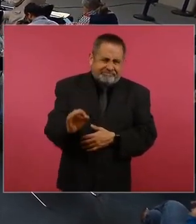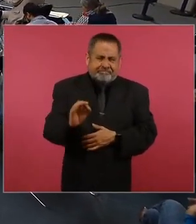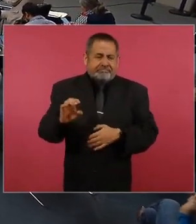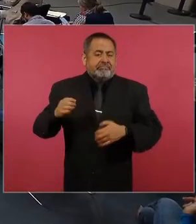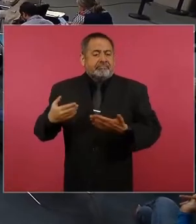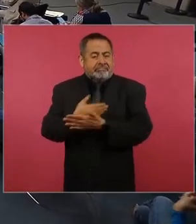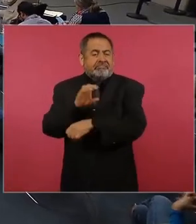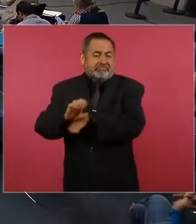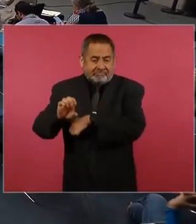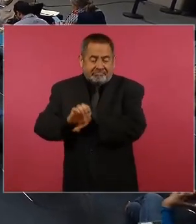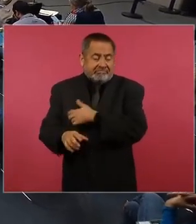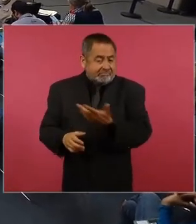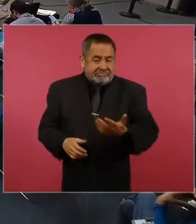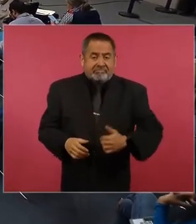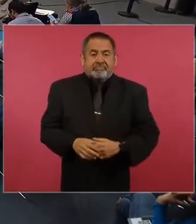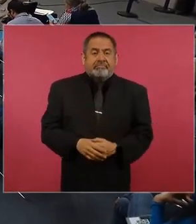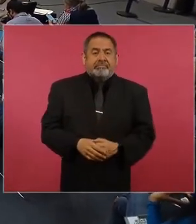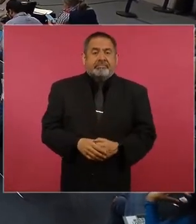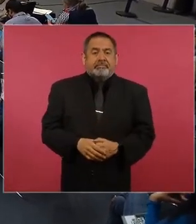Y